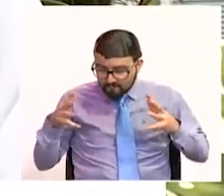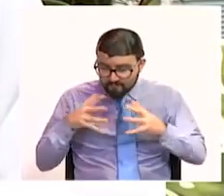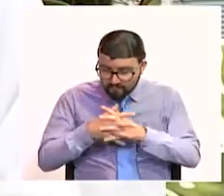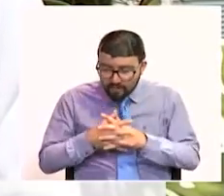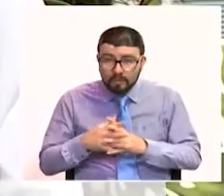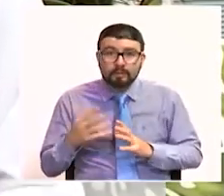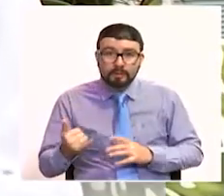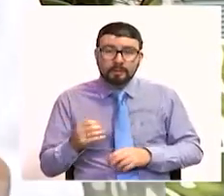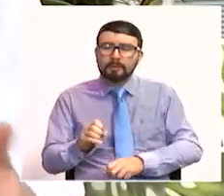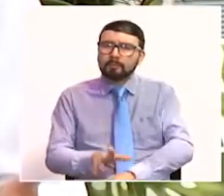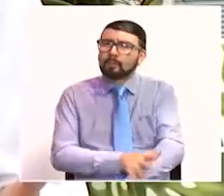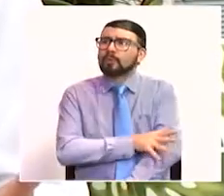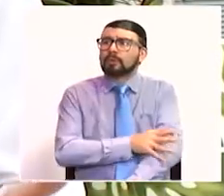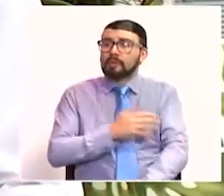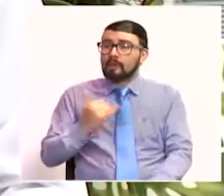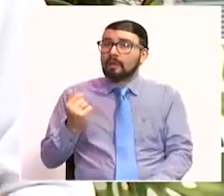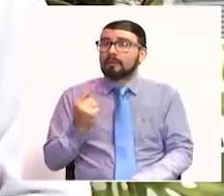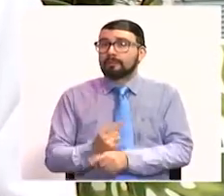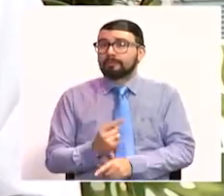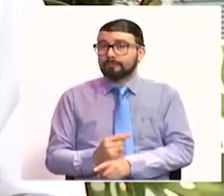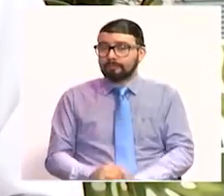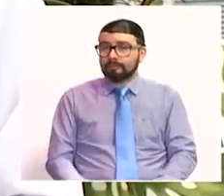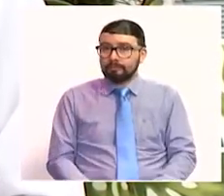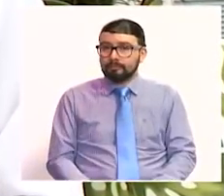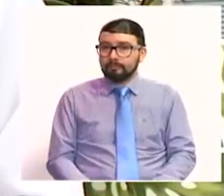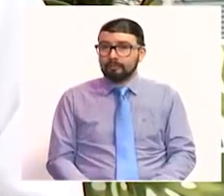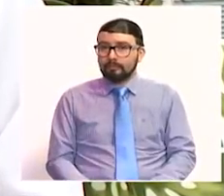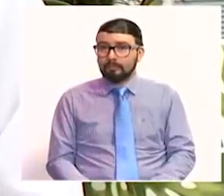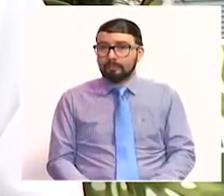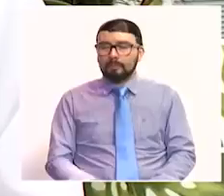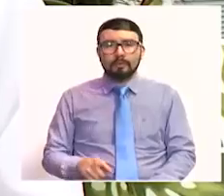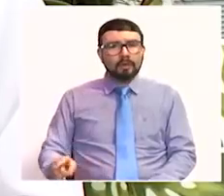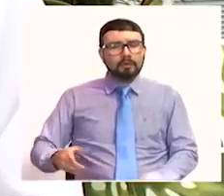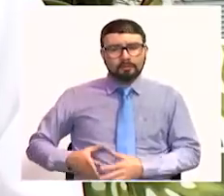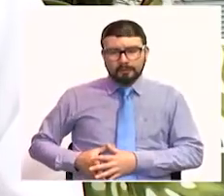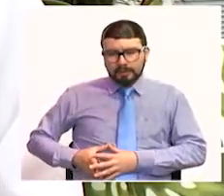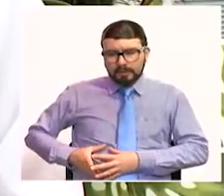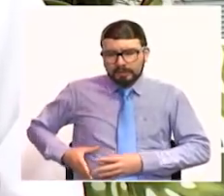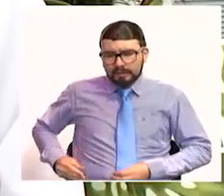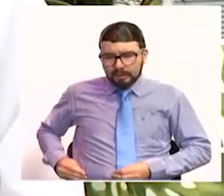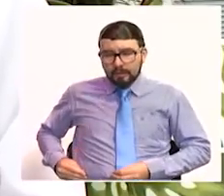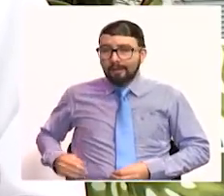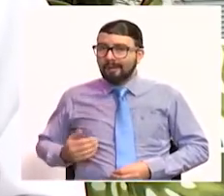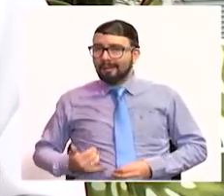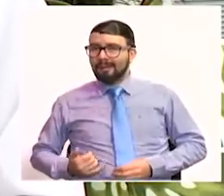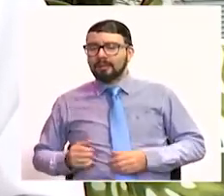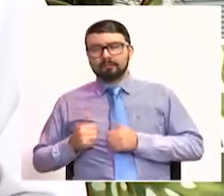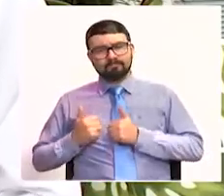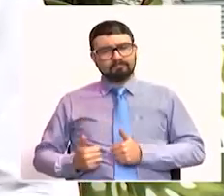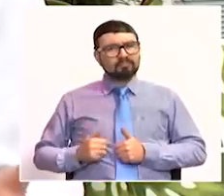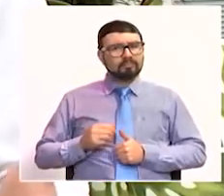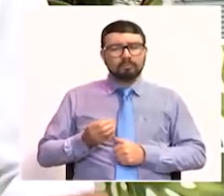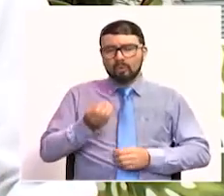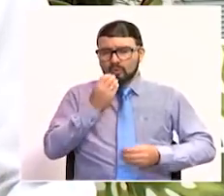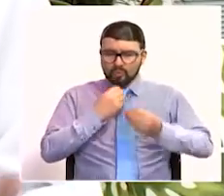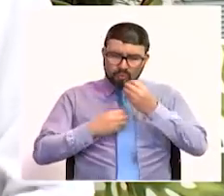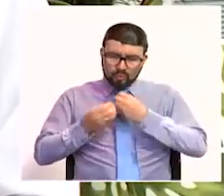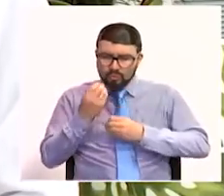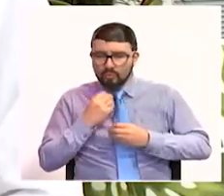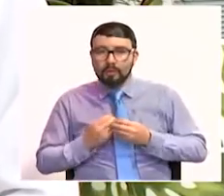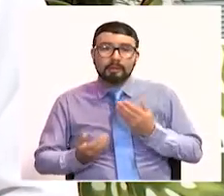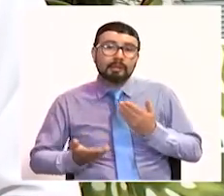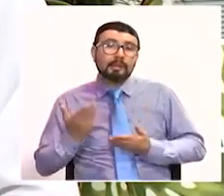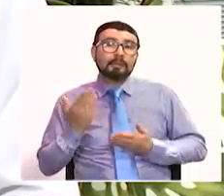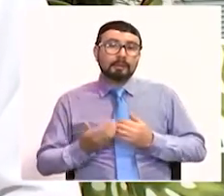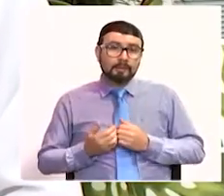emocional y digamos que ligado a esto está la parte nutricional, en donde, como